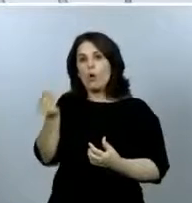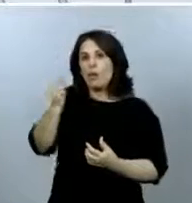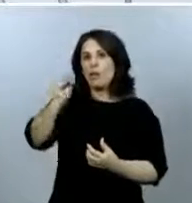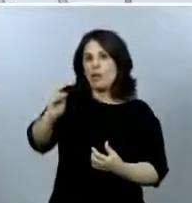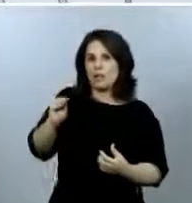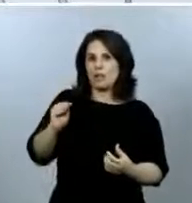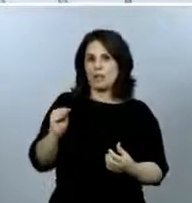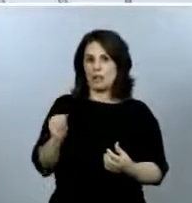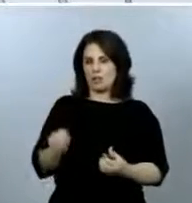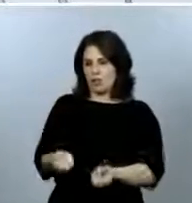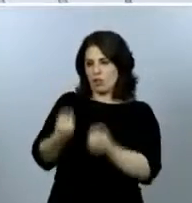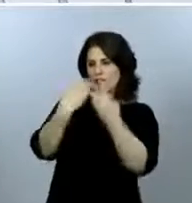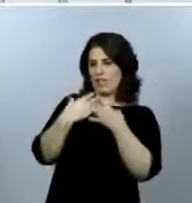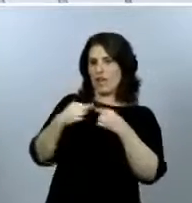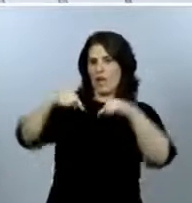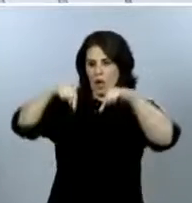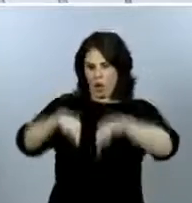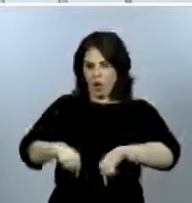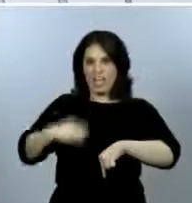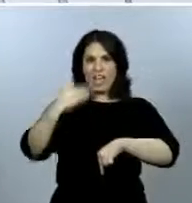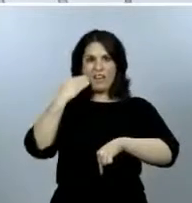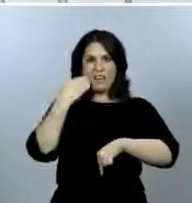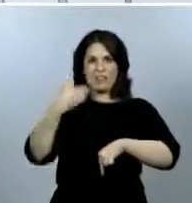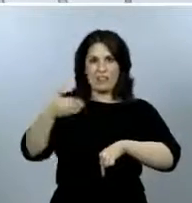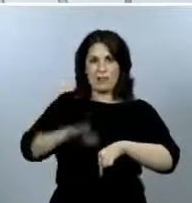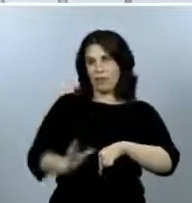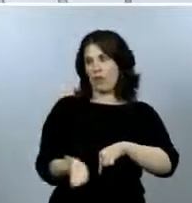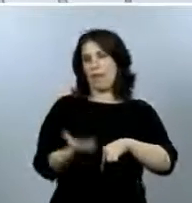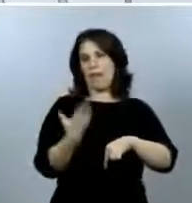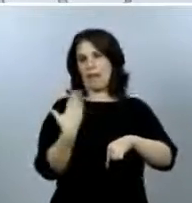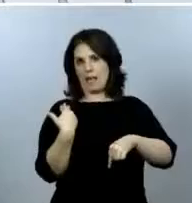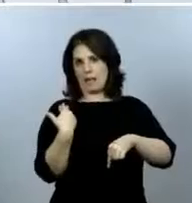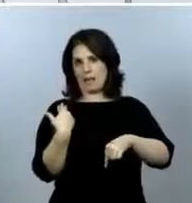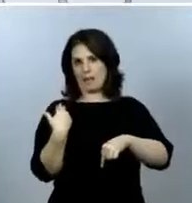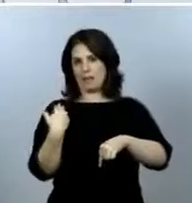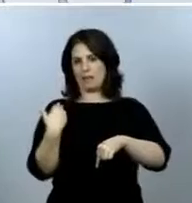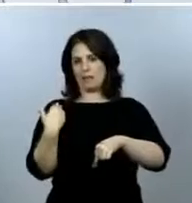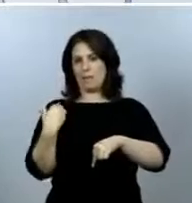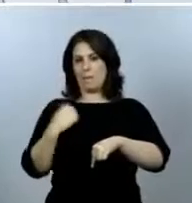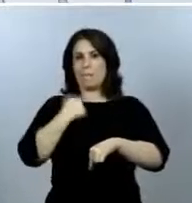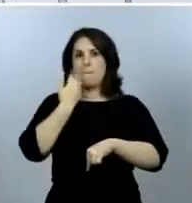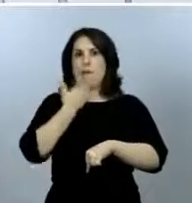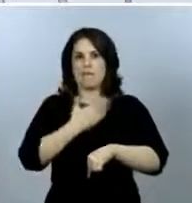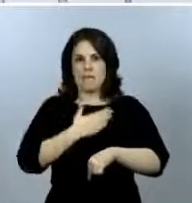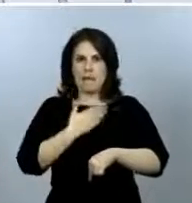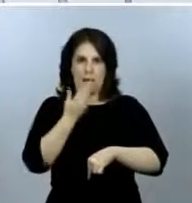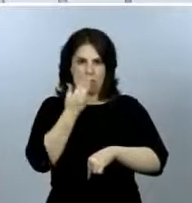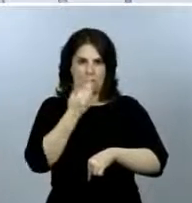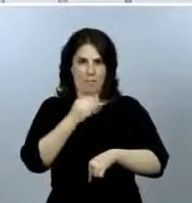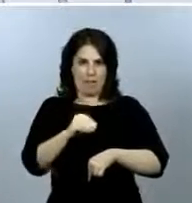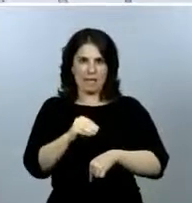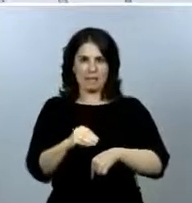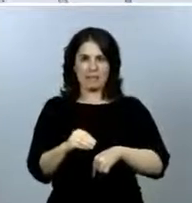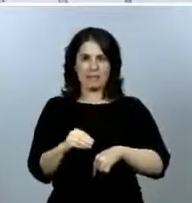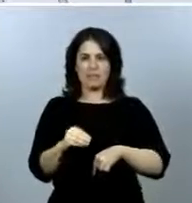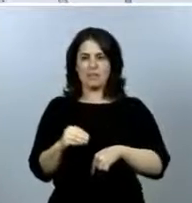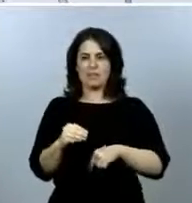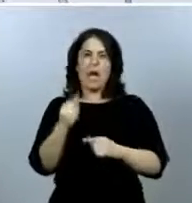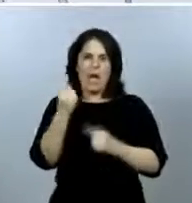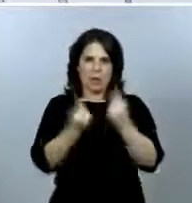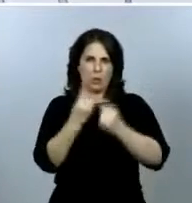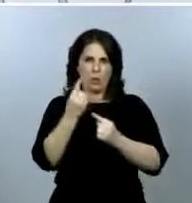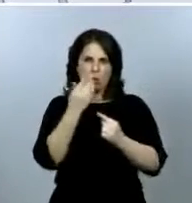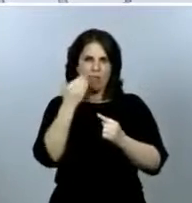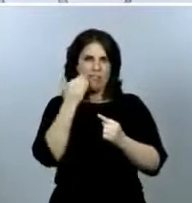con fecha de defunción de ayer en mañana tendremos algunas más con fechas de función de ayer no serán demasiados pero alguno más tendremos no